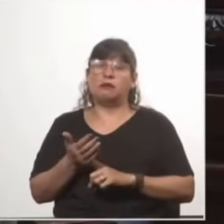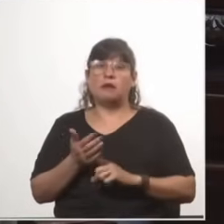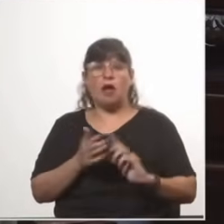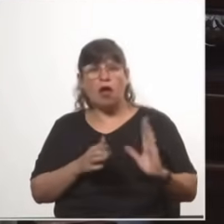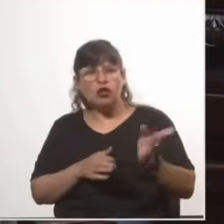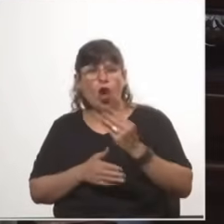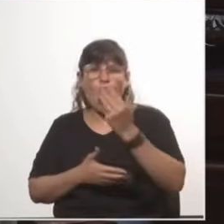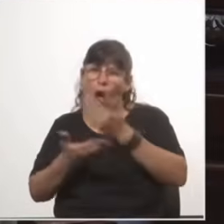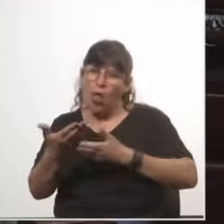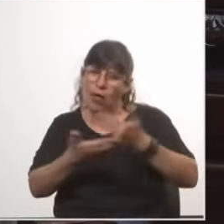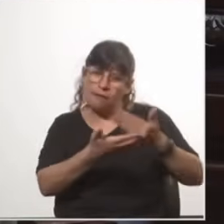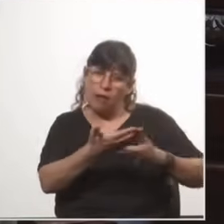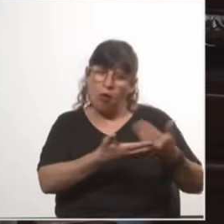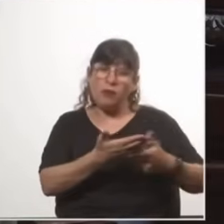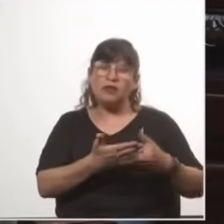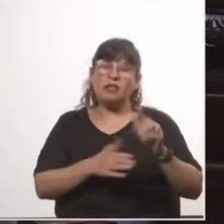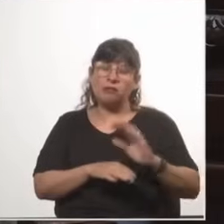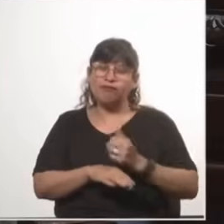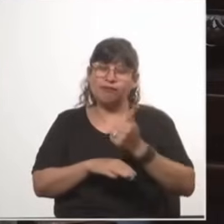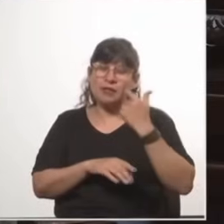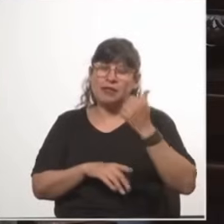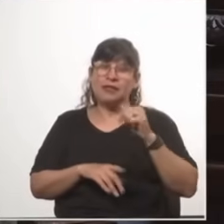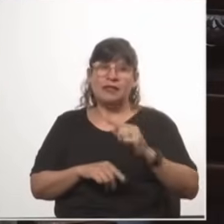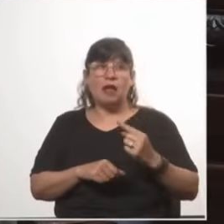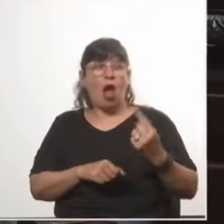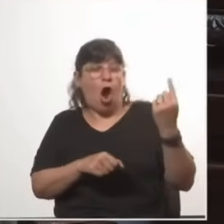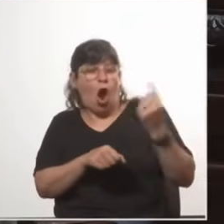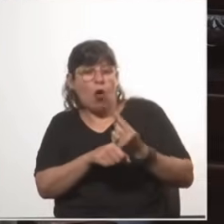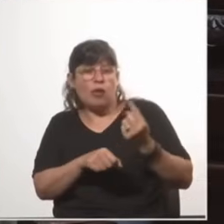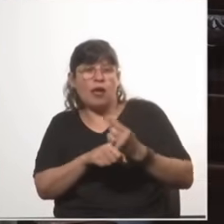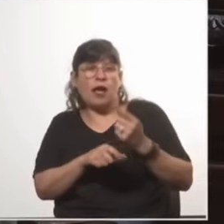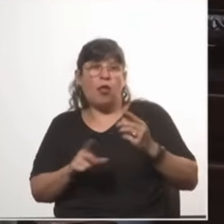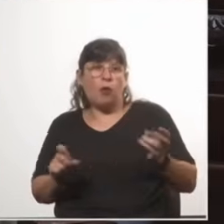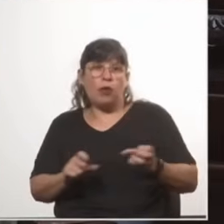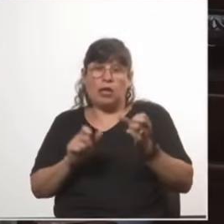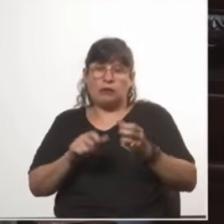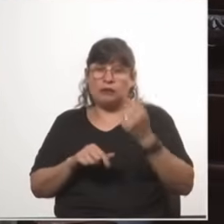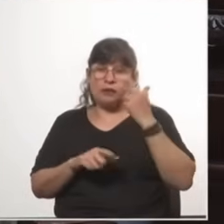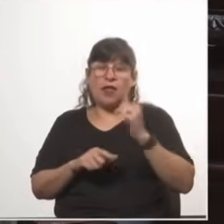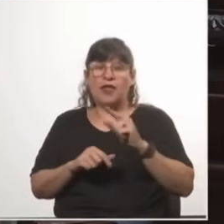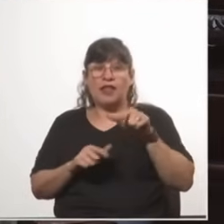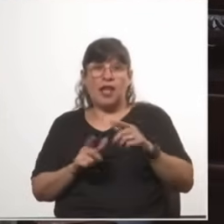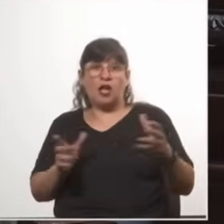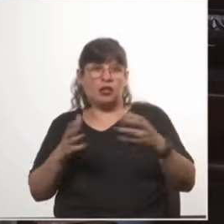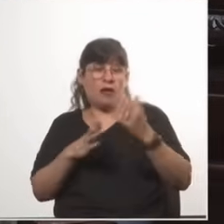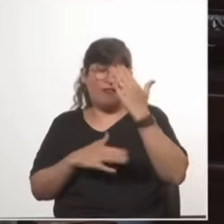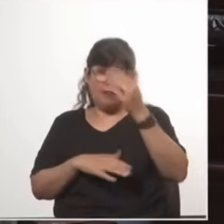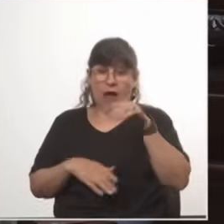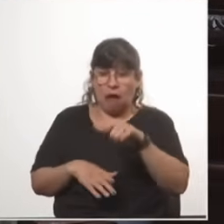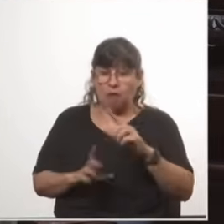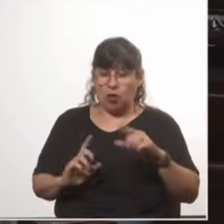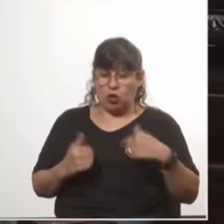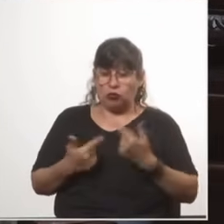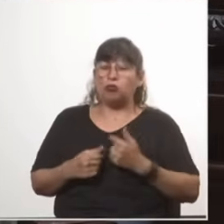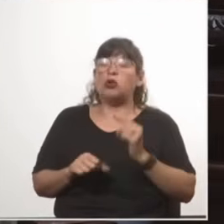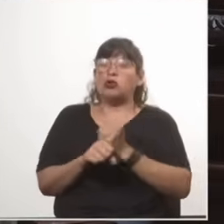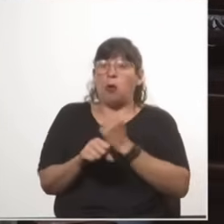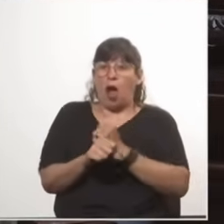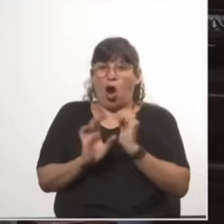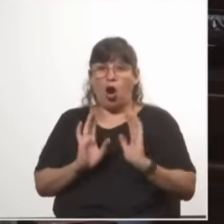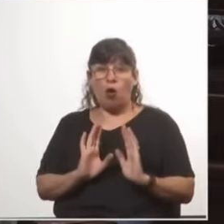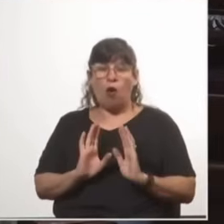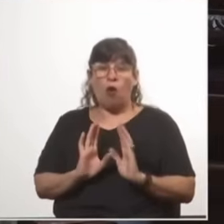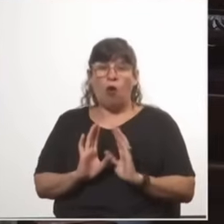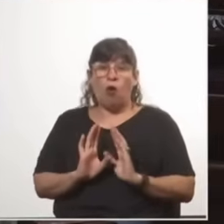esta documentación se logró obligados por el accionar de la oposición, que somos nosotros, que es nuestra labor,